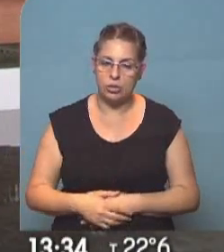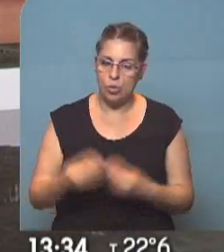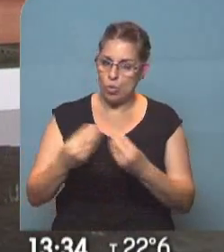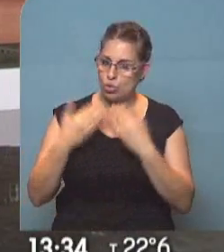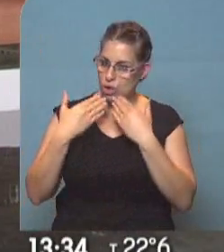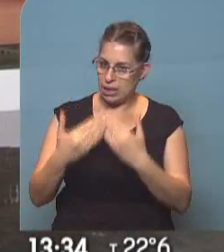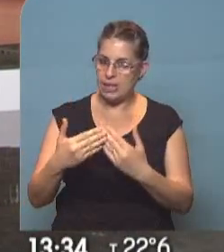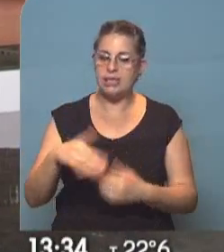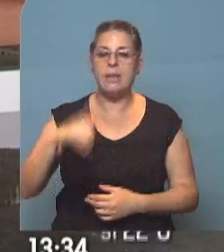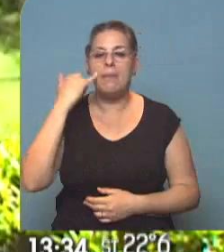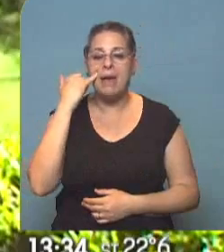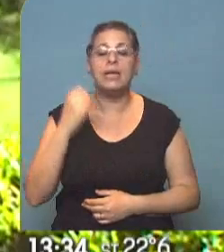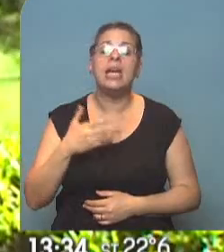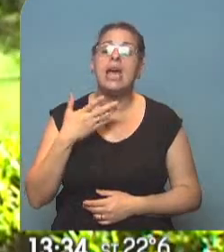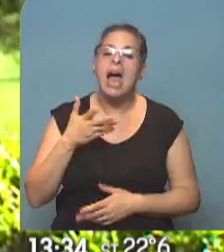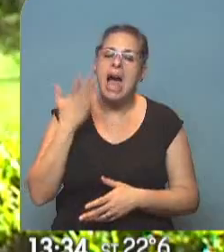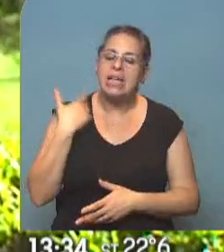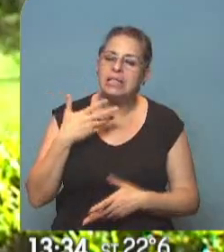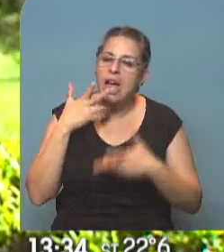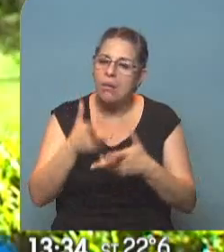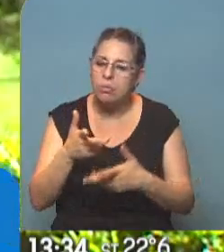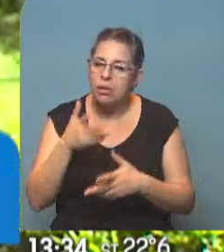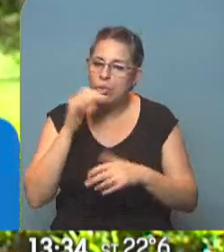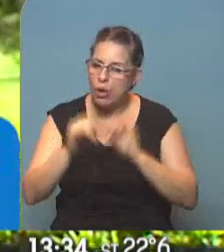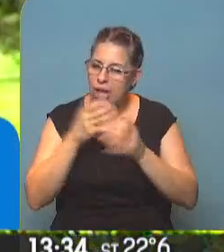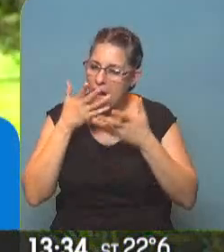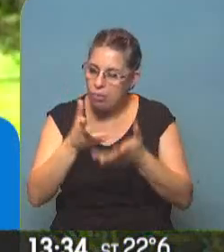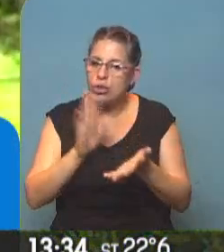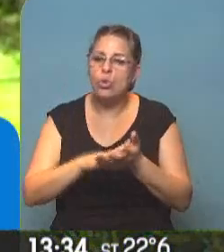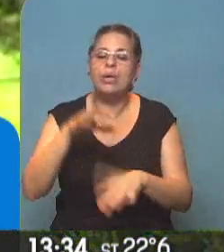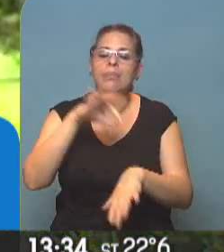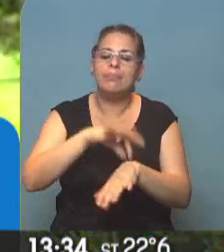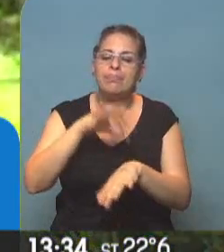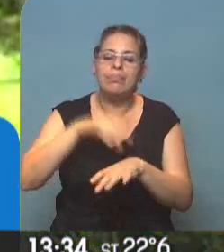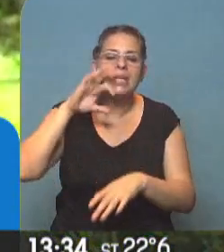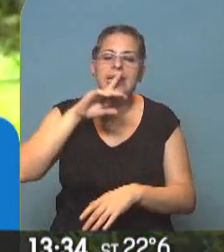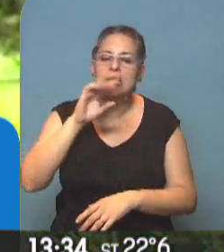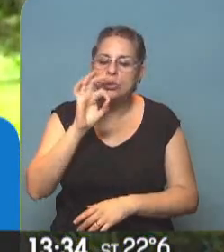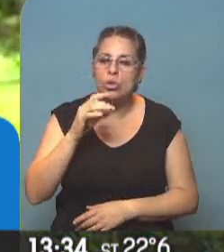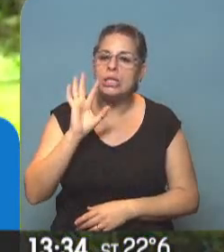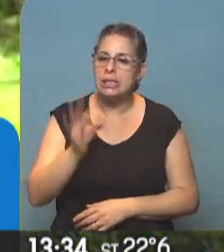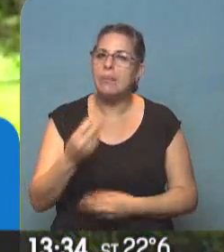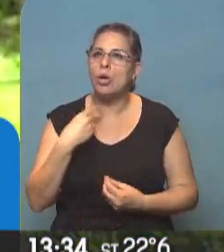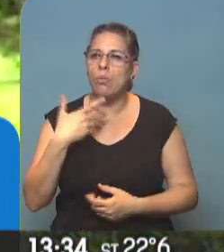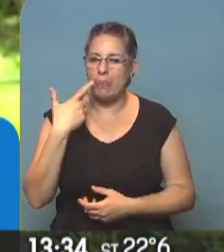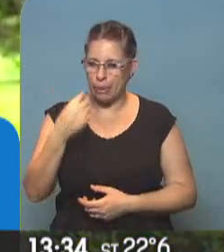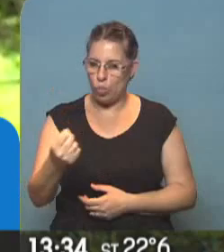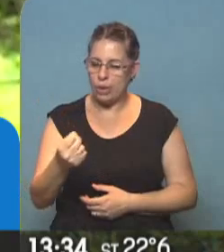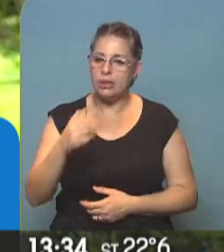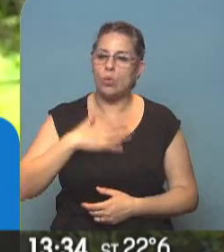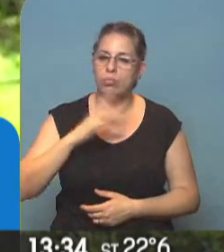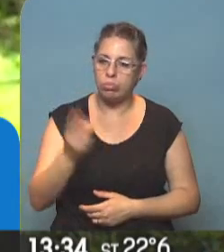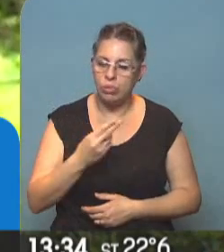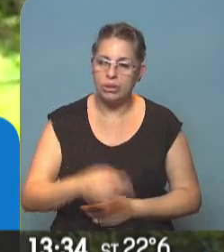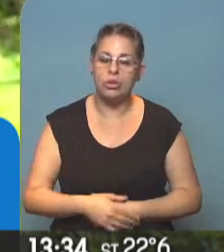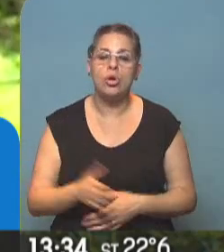Muchísimas gracias, Mavi. Anunciábamos la posibilidad de hablar con un perito quien entiende justamente sobre cómo detectar, cómo identificar un cuerpo. Por eso